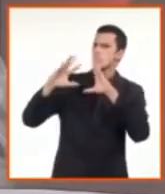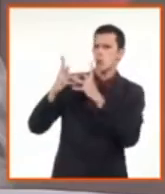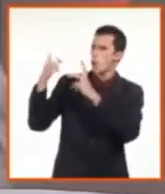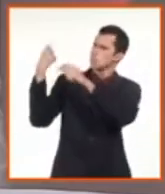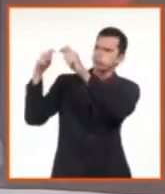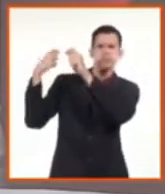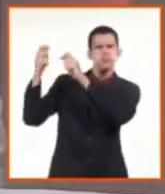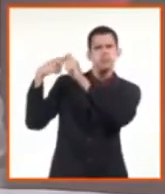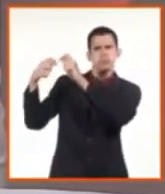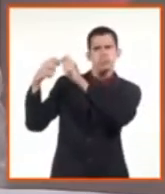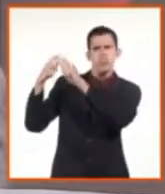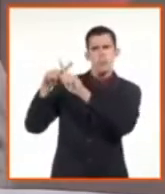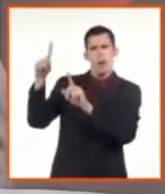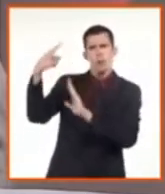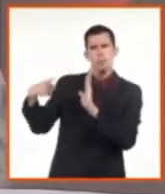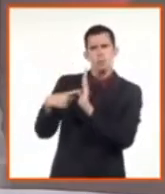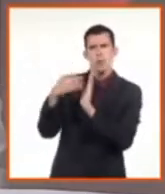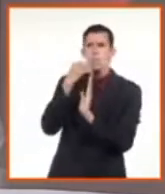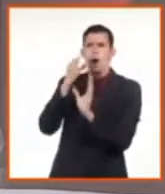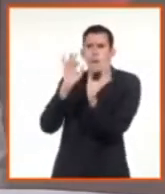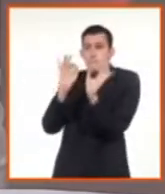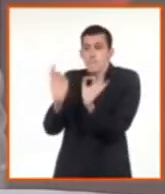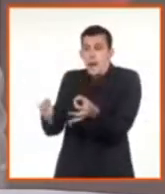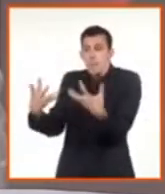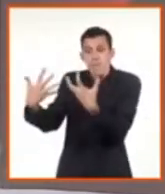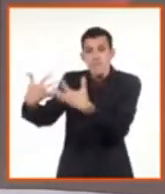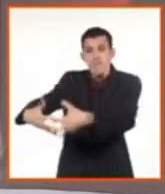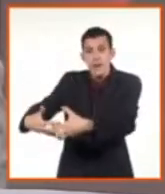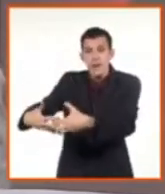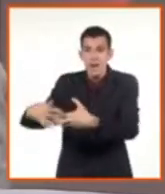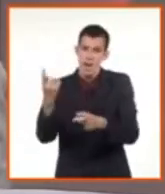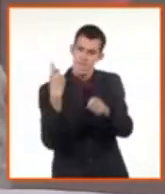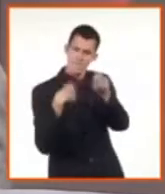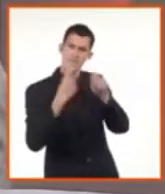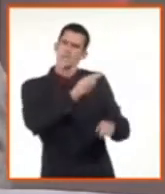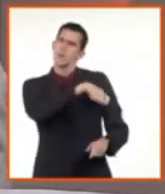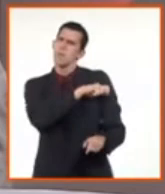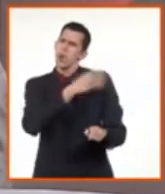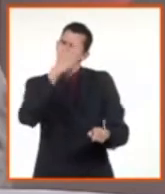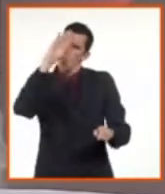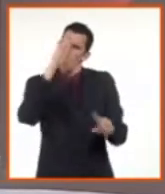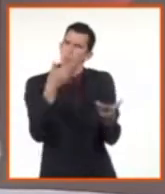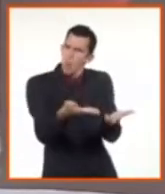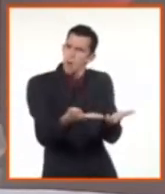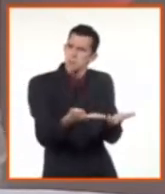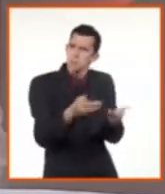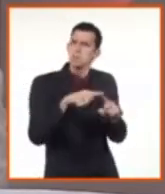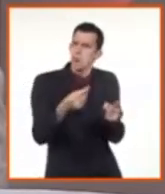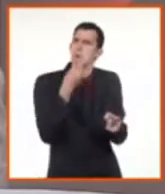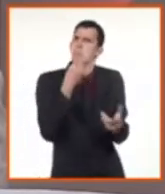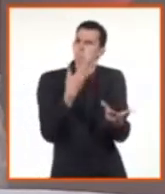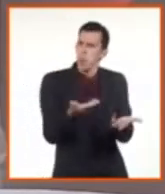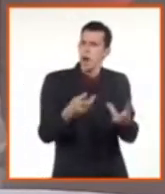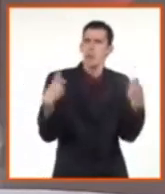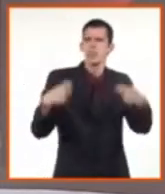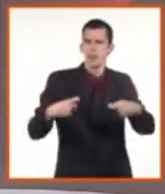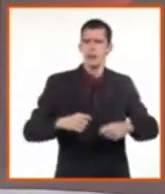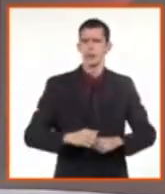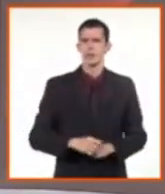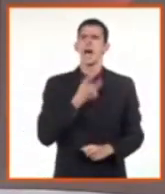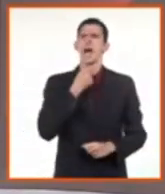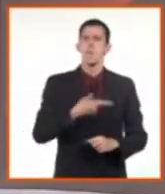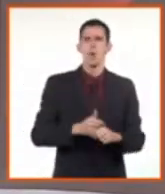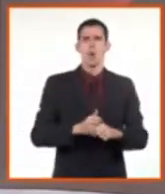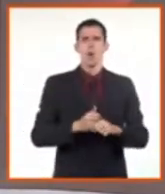gubernamentales a embajadas a representaciones empresariales que están en cuba- a sucursales y